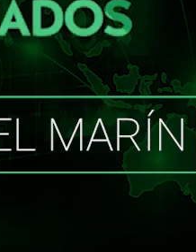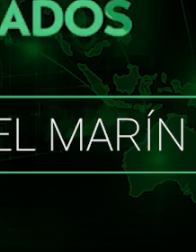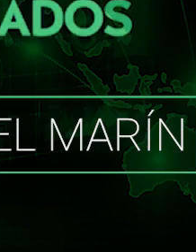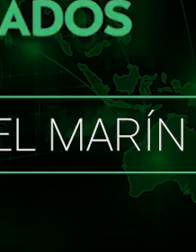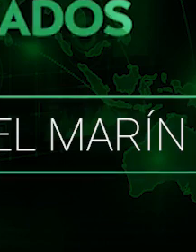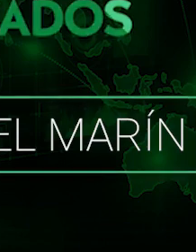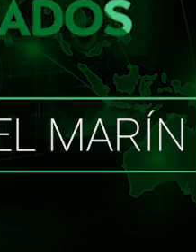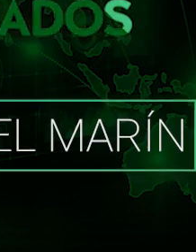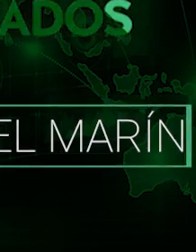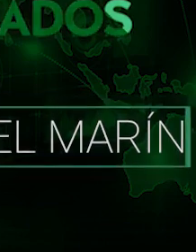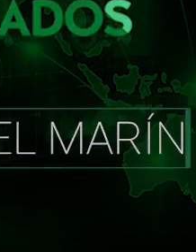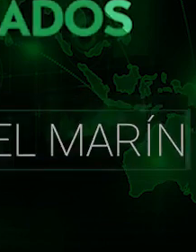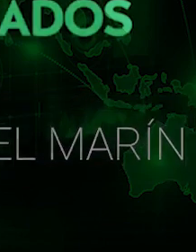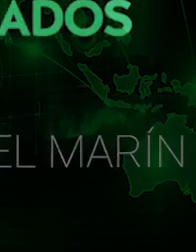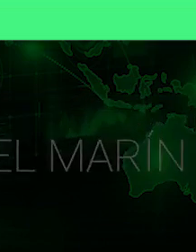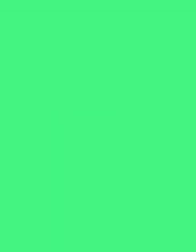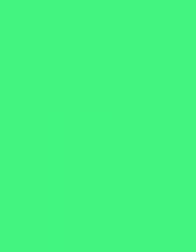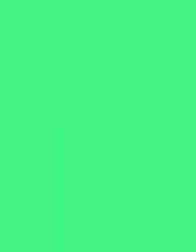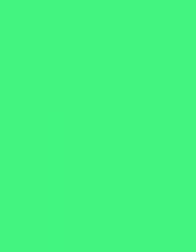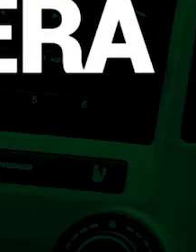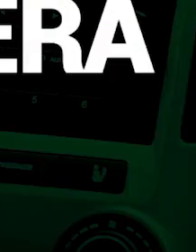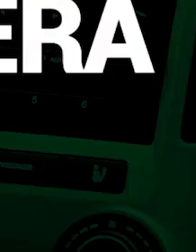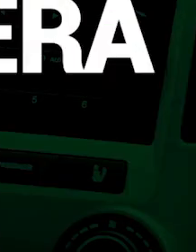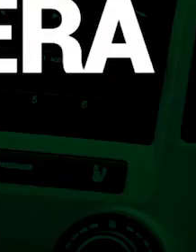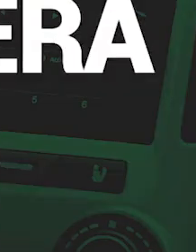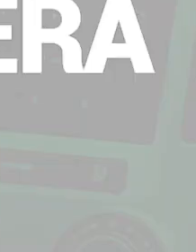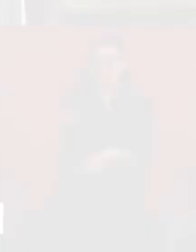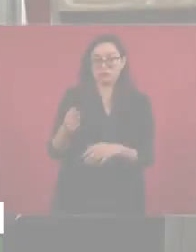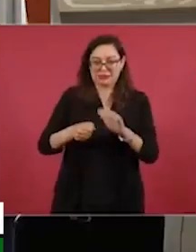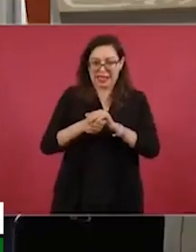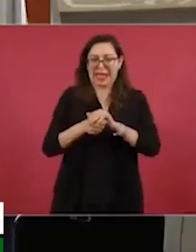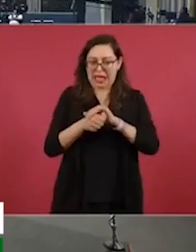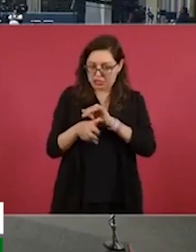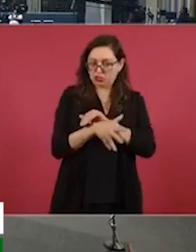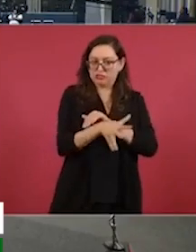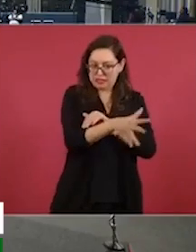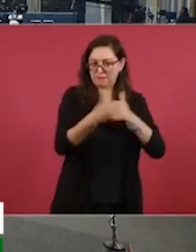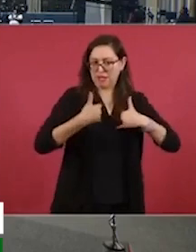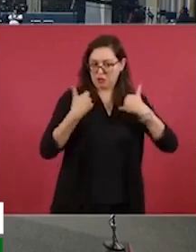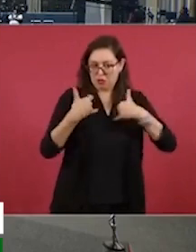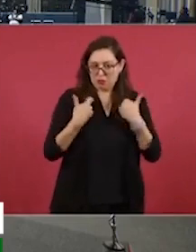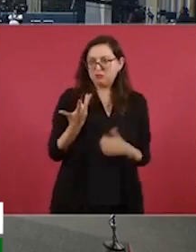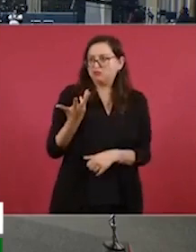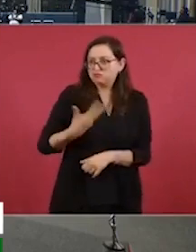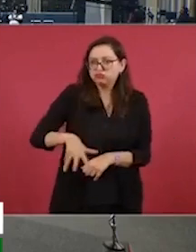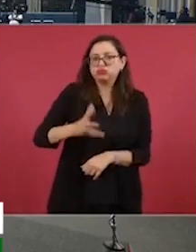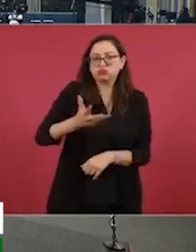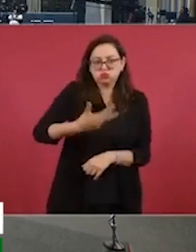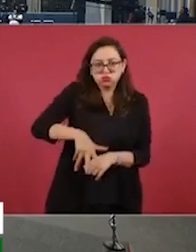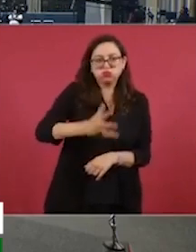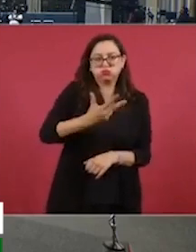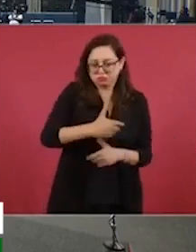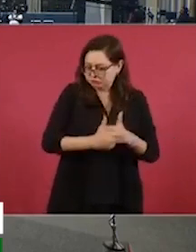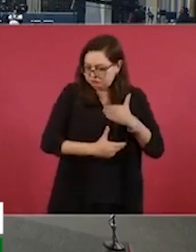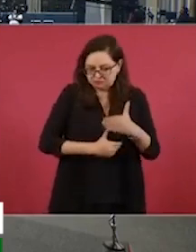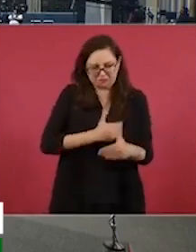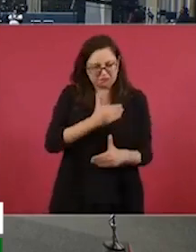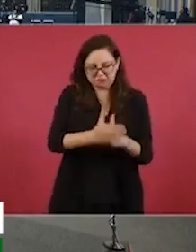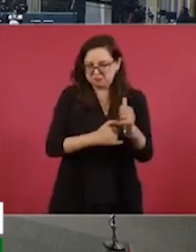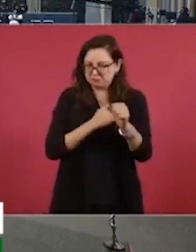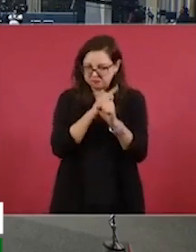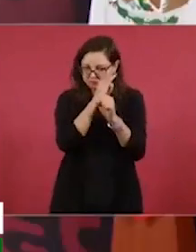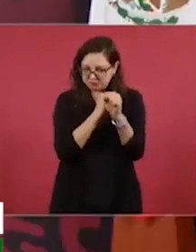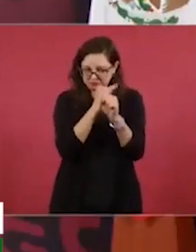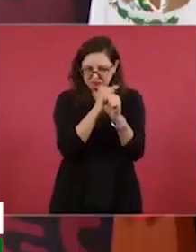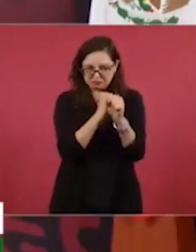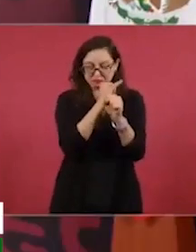nosotros, aquí están las noticias. La mañanera. En la conferencia de prensa de este miércoles, el presidente Andrés Manuel